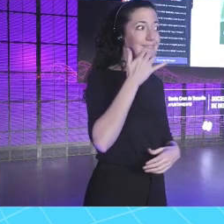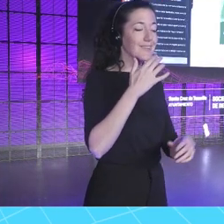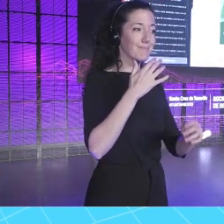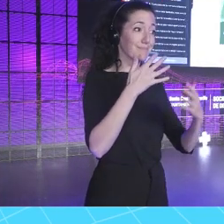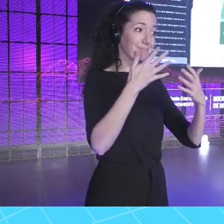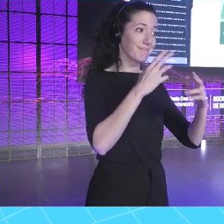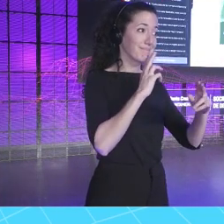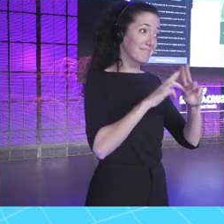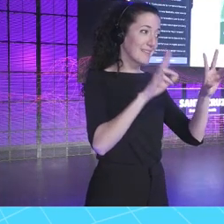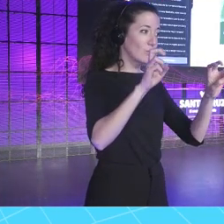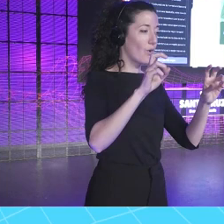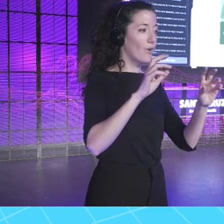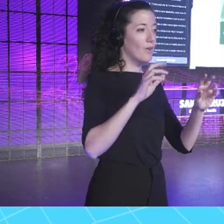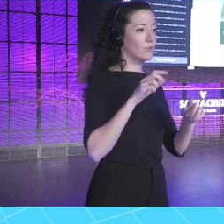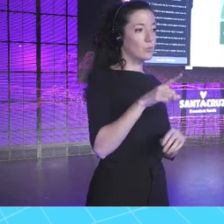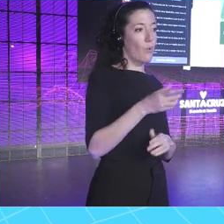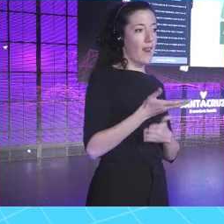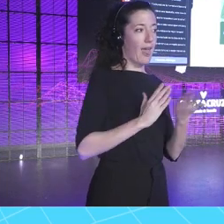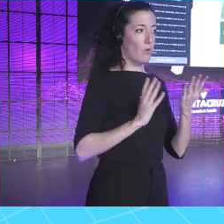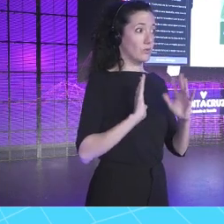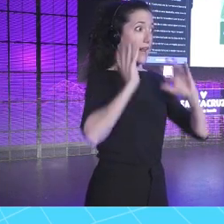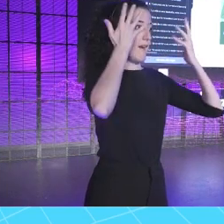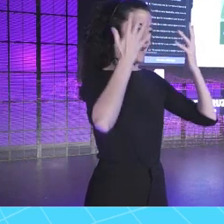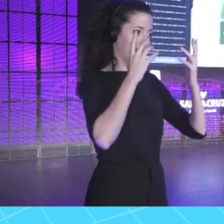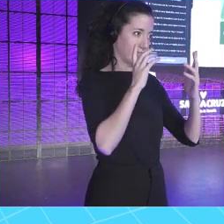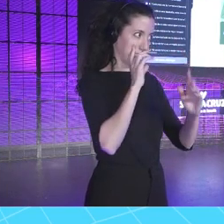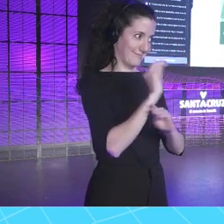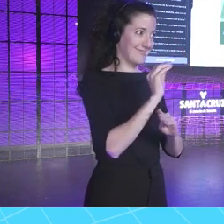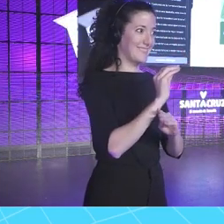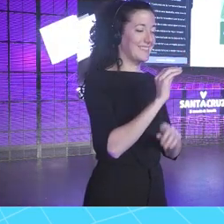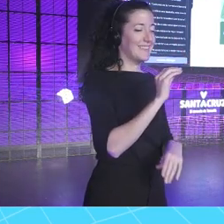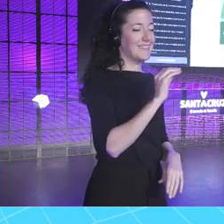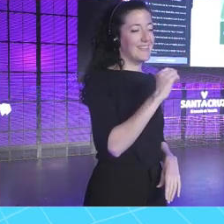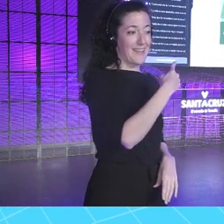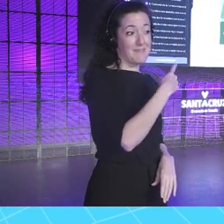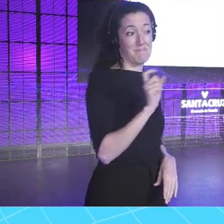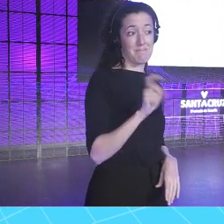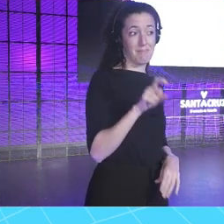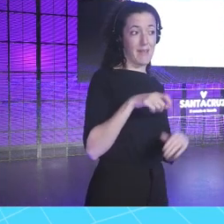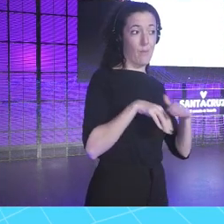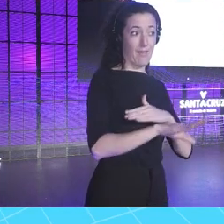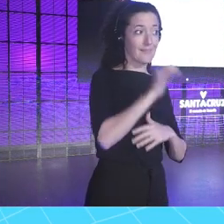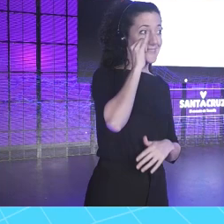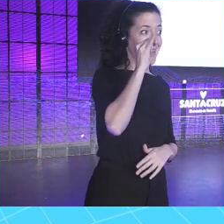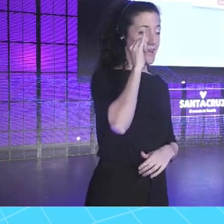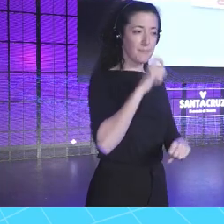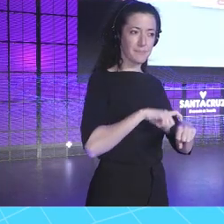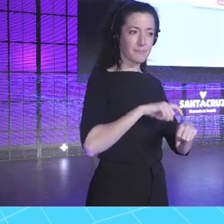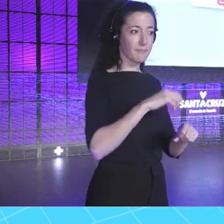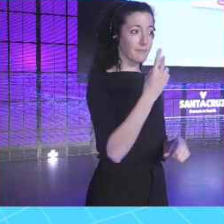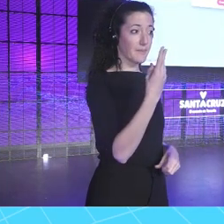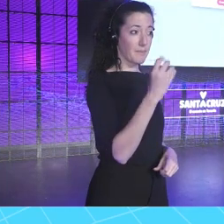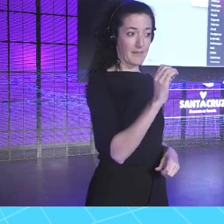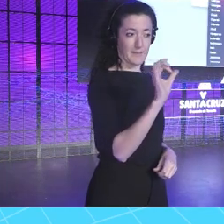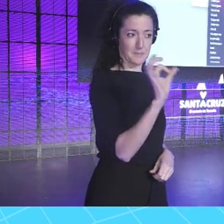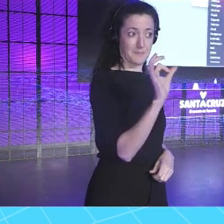aquí tendría los primeros 40 posts y aquí hay un botón para guardarlo en Instagram y finalmente y nos quedan 20 segundos qué tal si